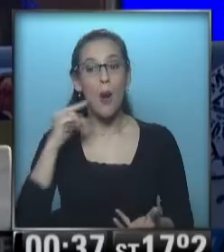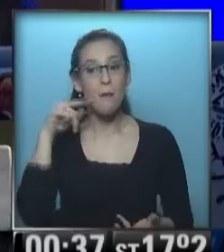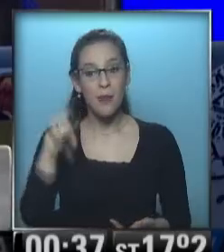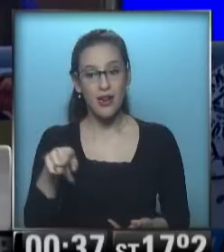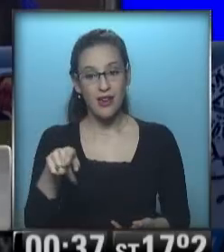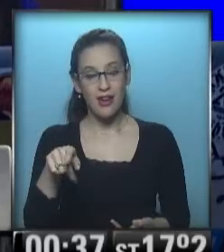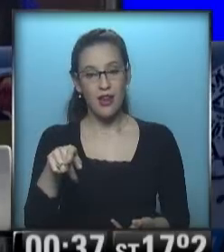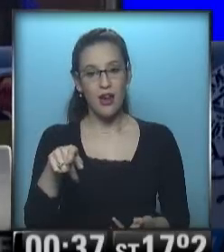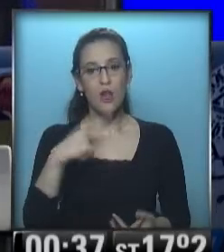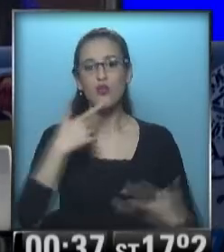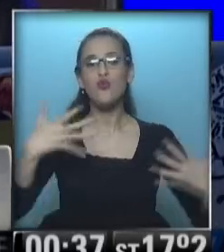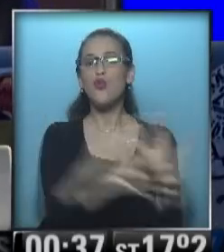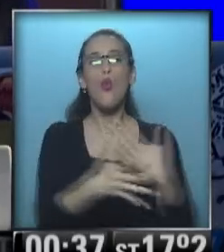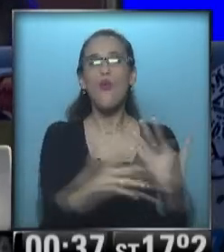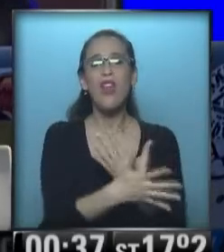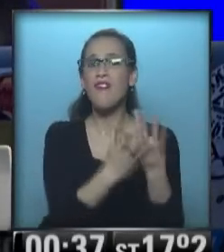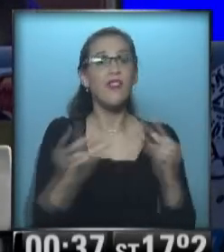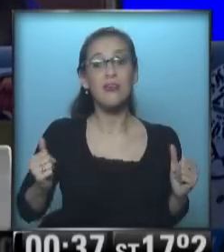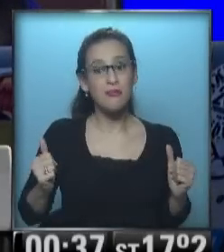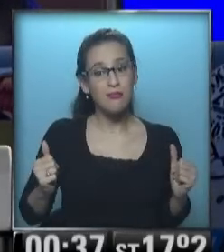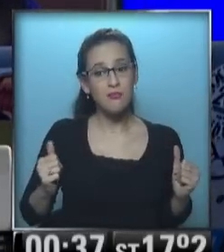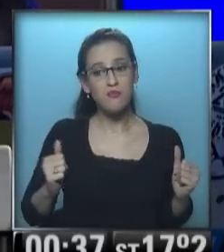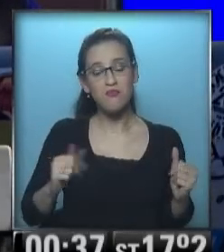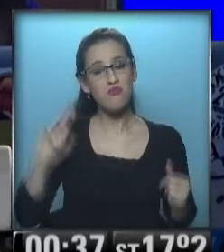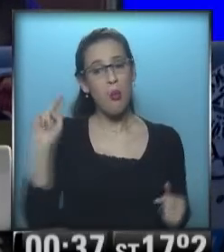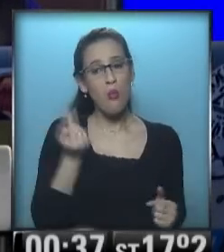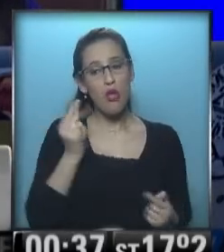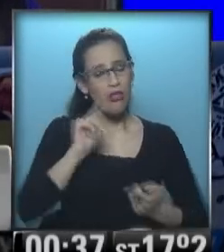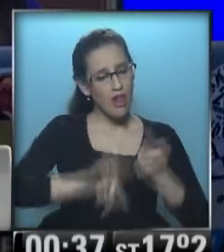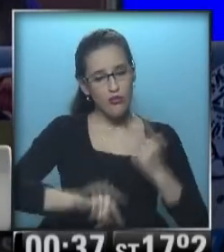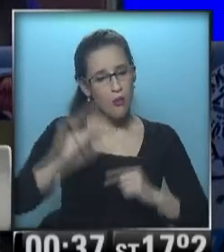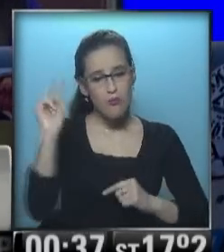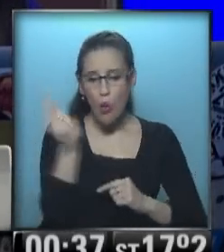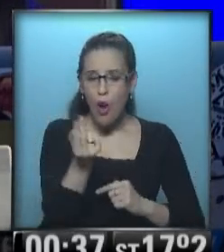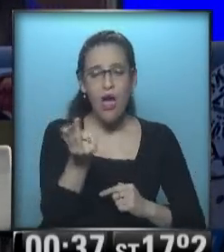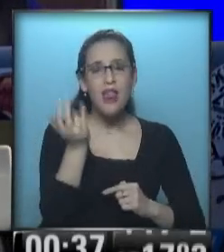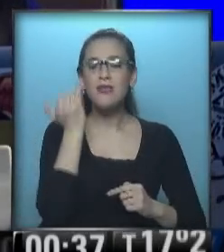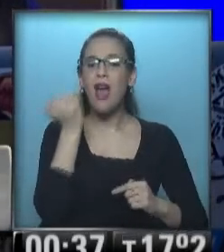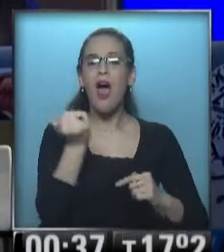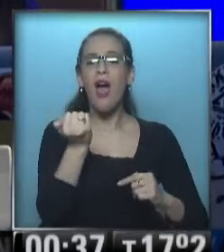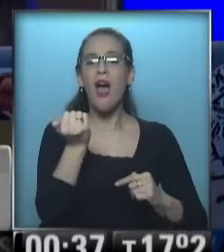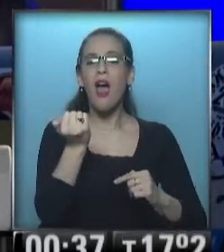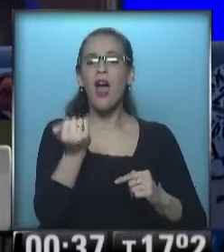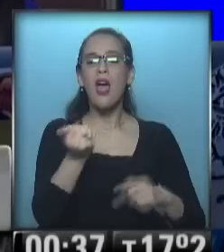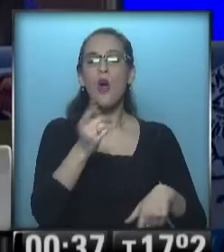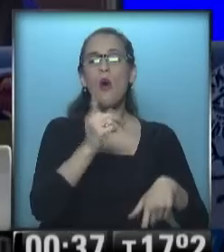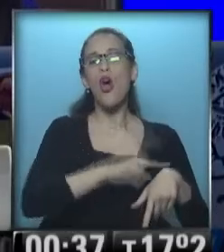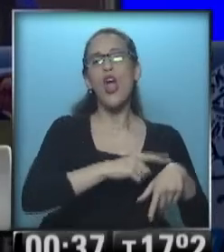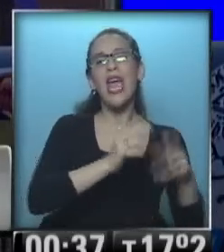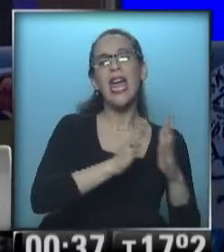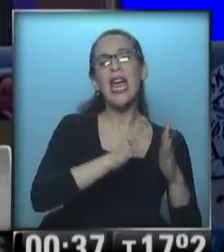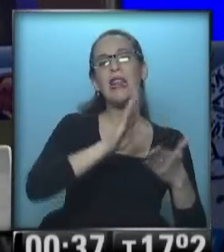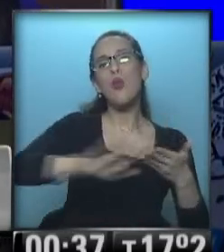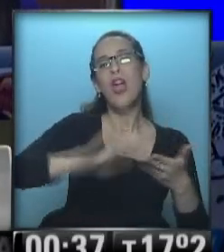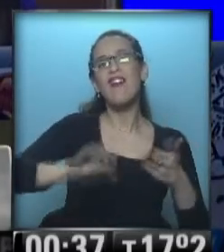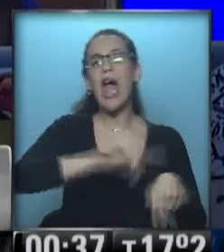no sigue sufriendo eso? Por eso la idea de ahora empezar otra etapa, de celebrar su vida, lo que